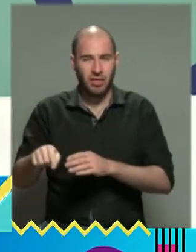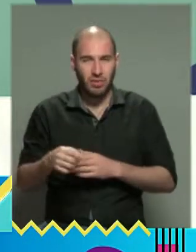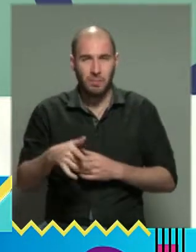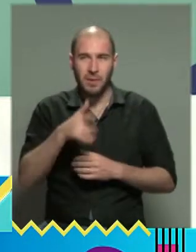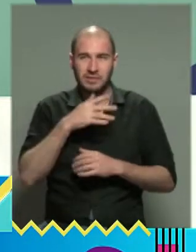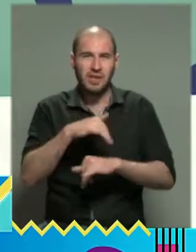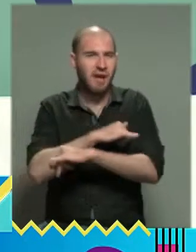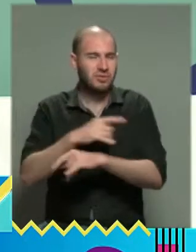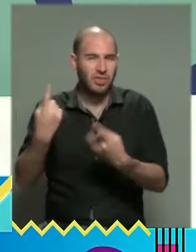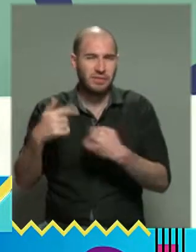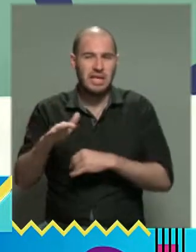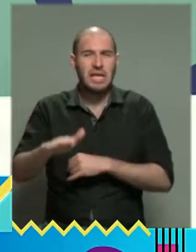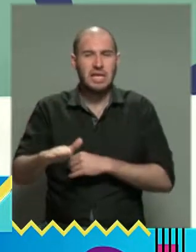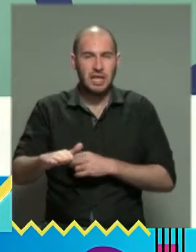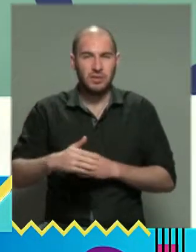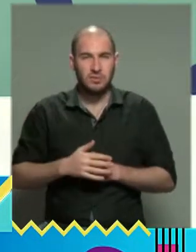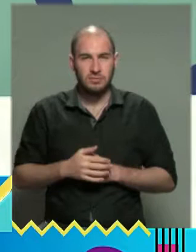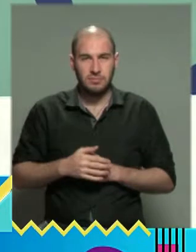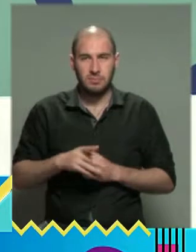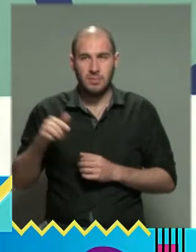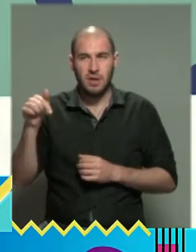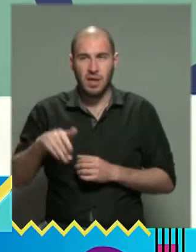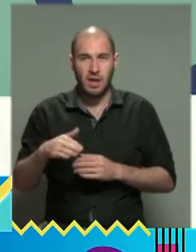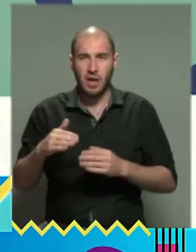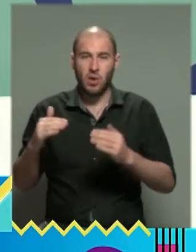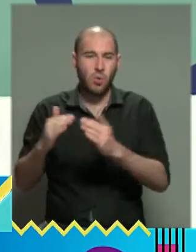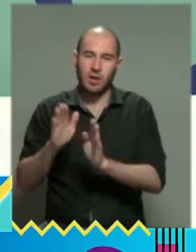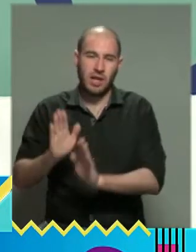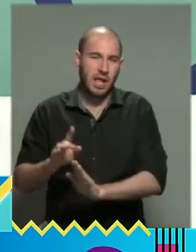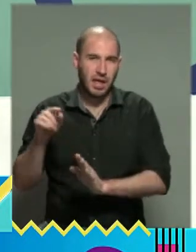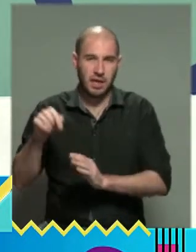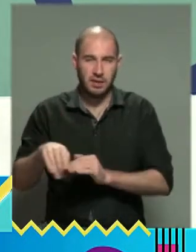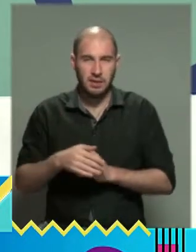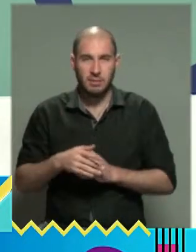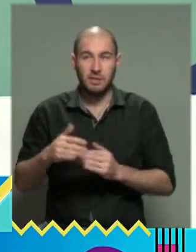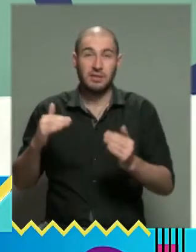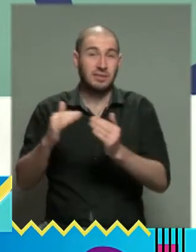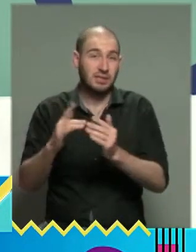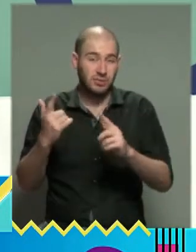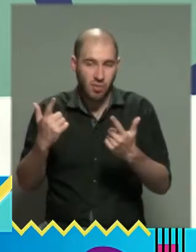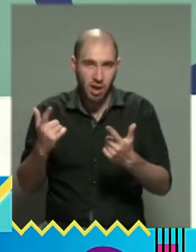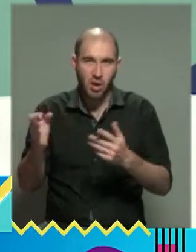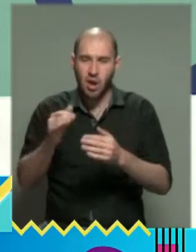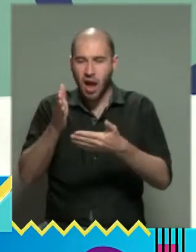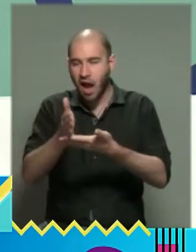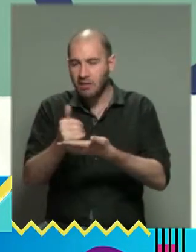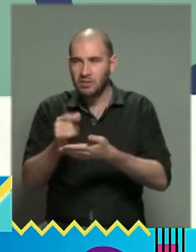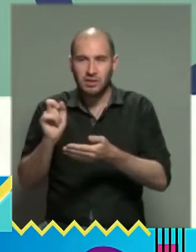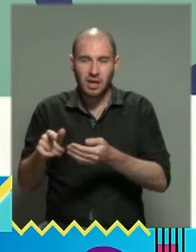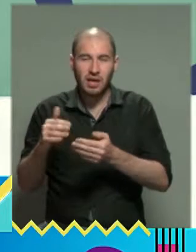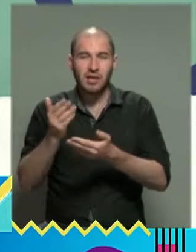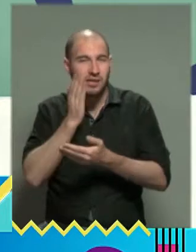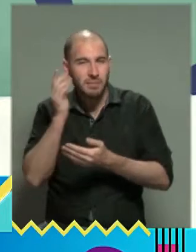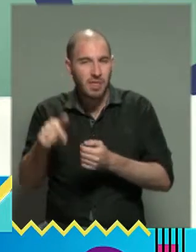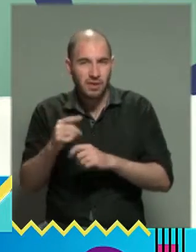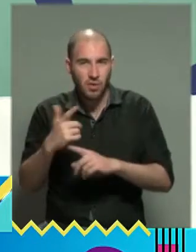otro mensaje. El niño que no podía salir de ese lugar, que no tenía un hogar, que no era su habitación, que no era su cama, que